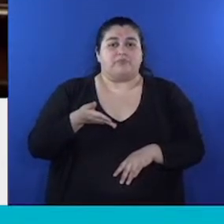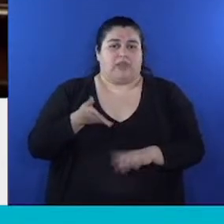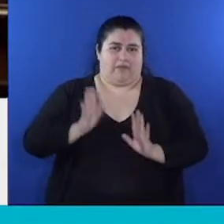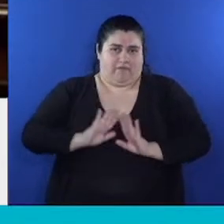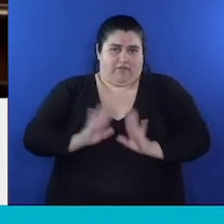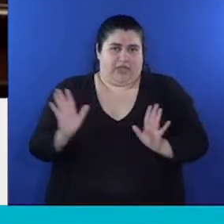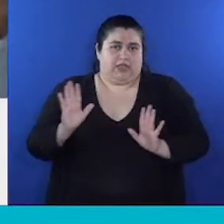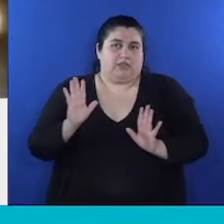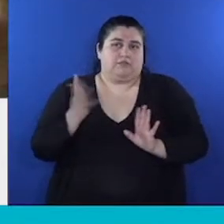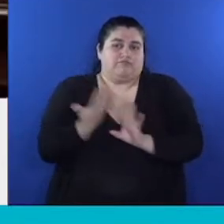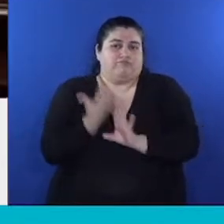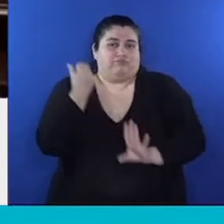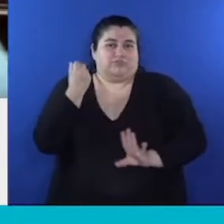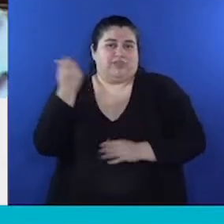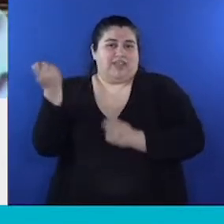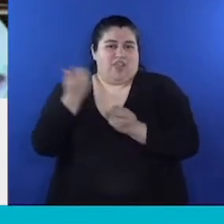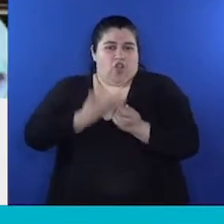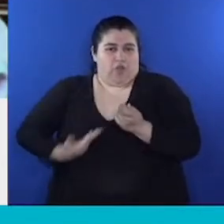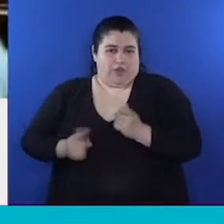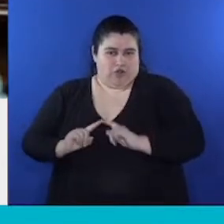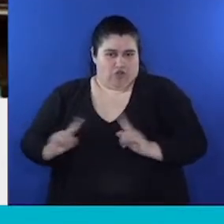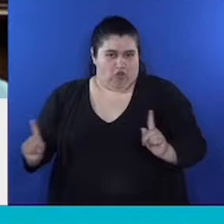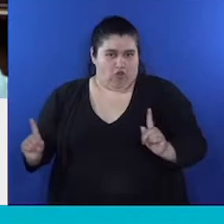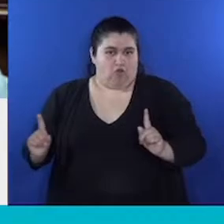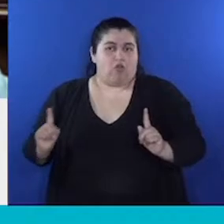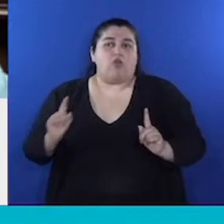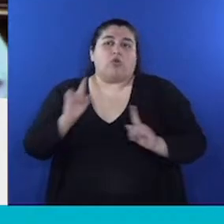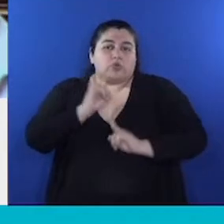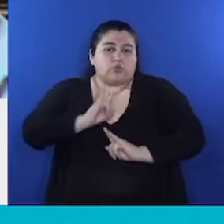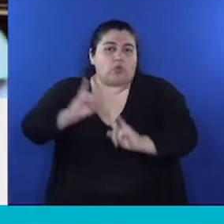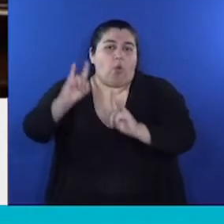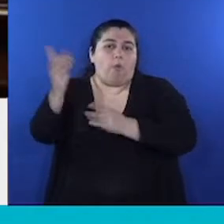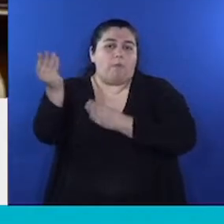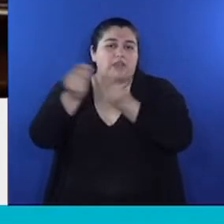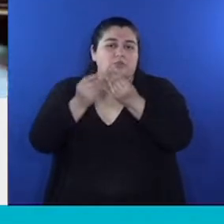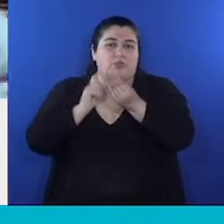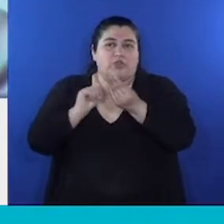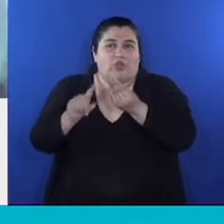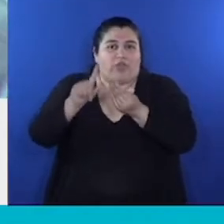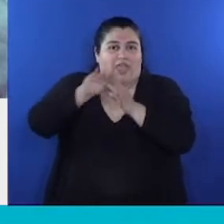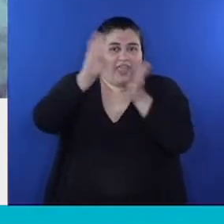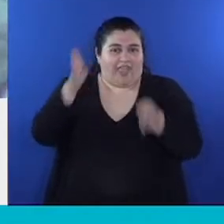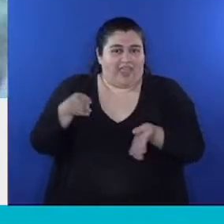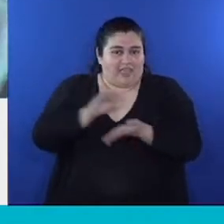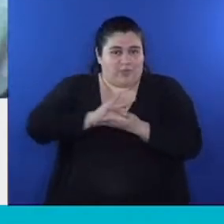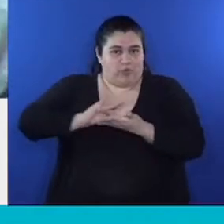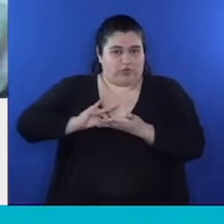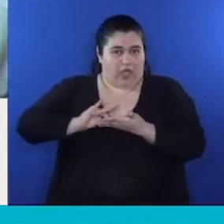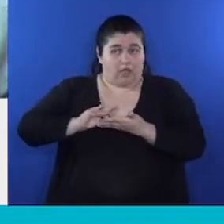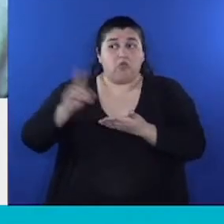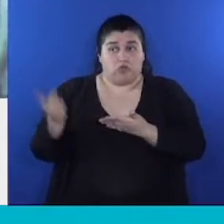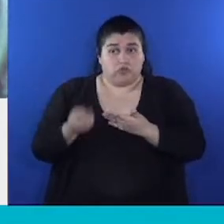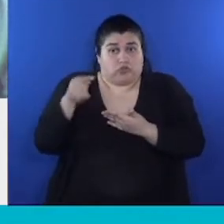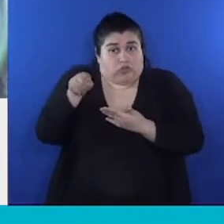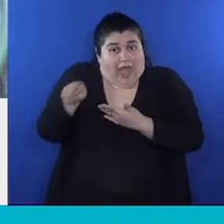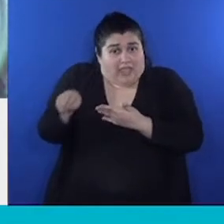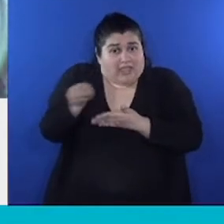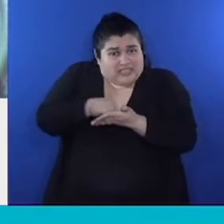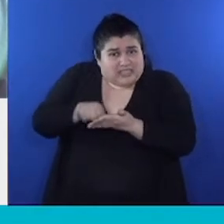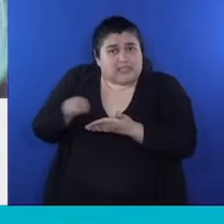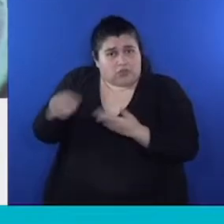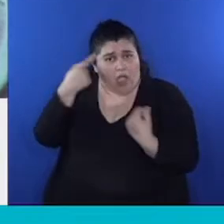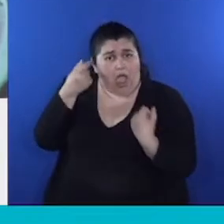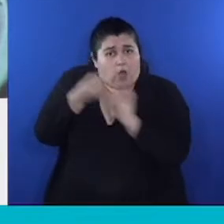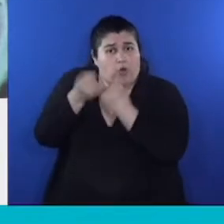discreción del Poder Ejecutivo, sino que sigue siendo una facultad presupuestaria de la Cámara. Entonces estuvimos de acuerdo y acompañamos finalmente